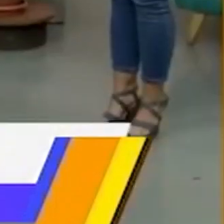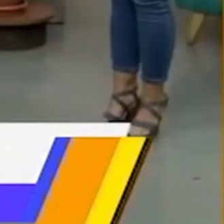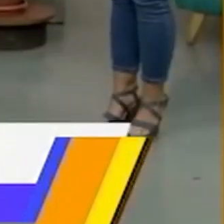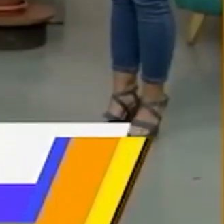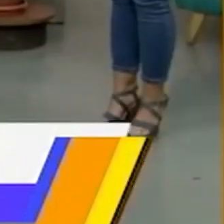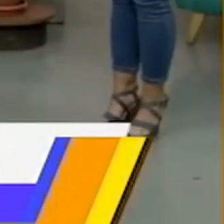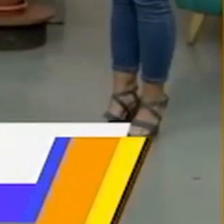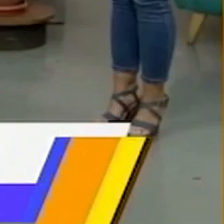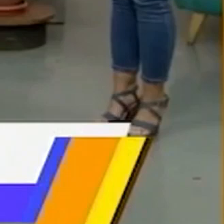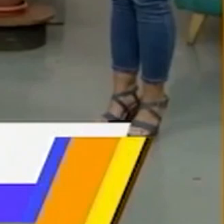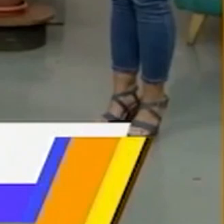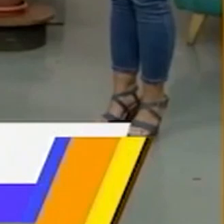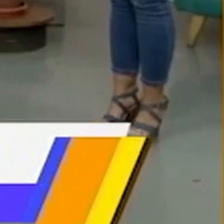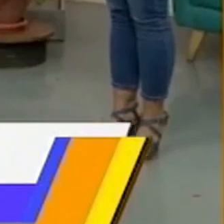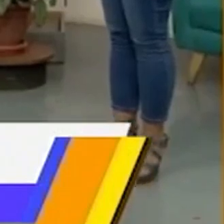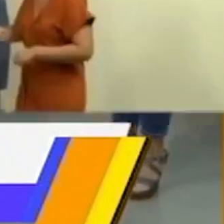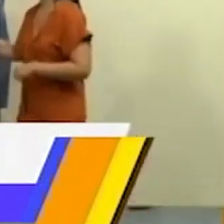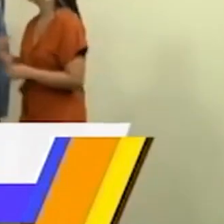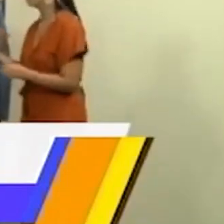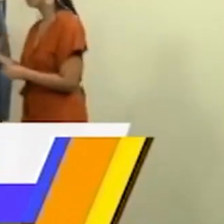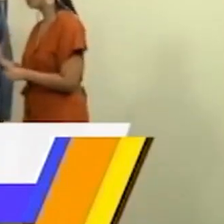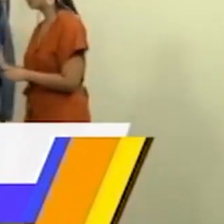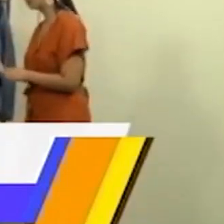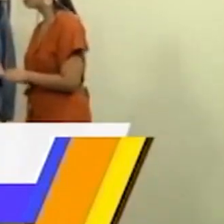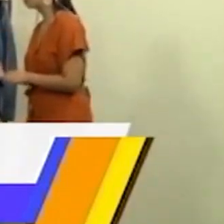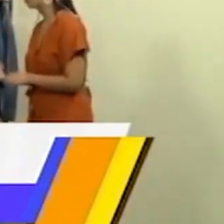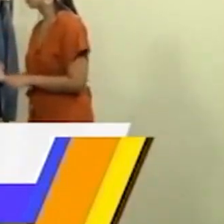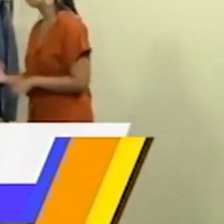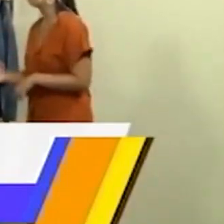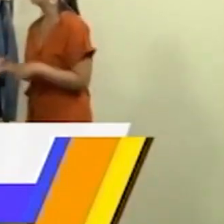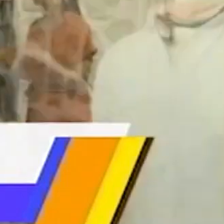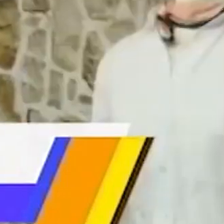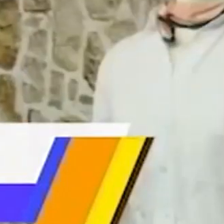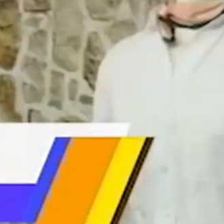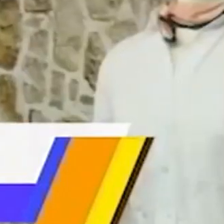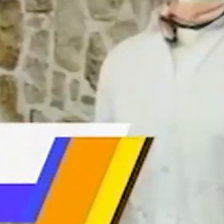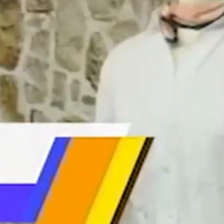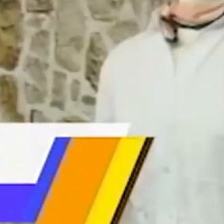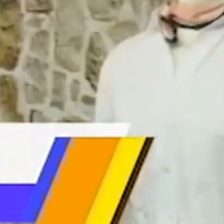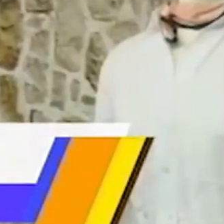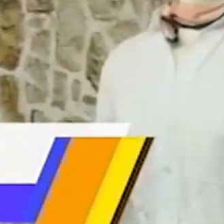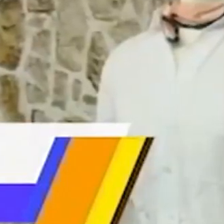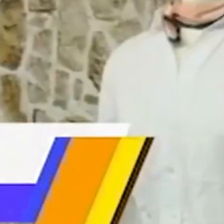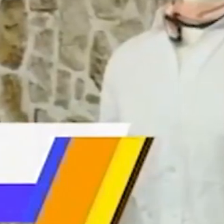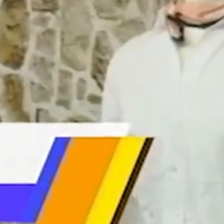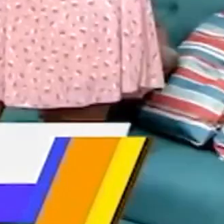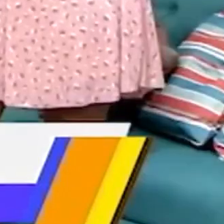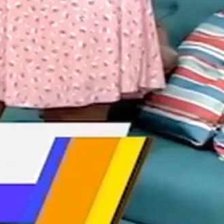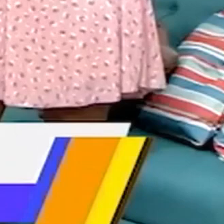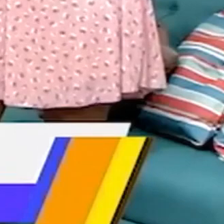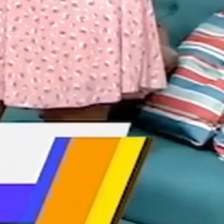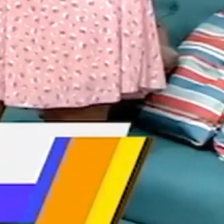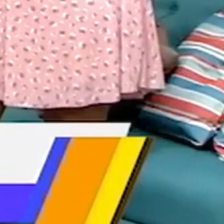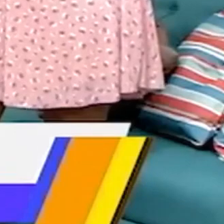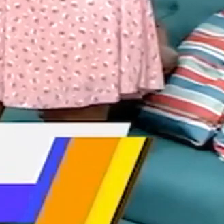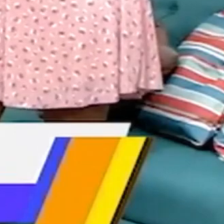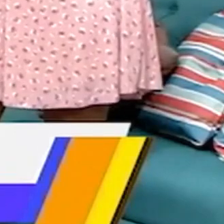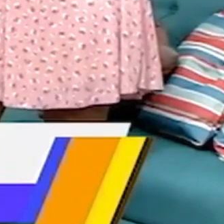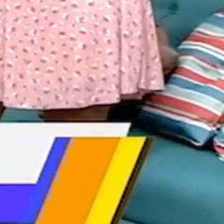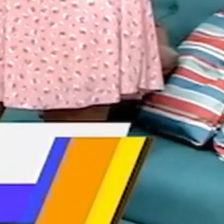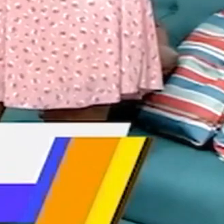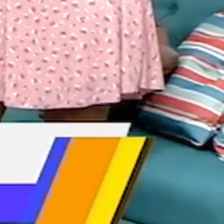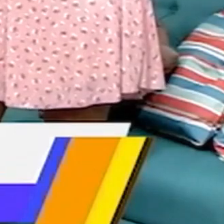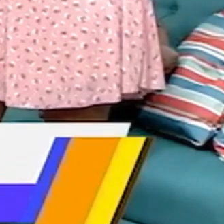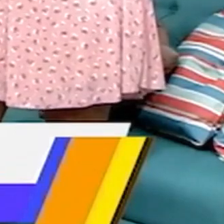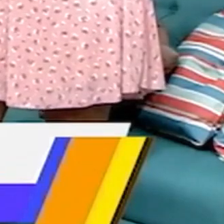De 10:30 de la mañana a 12:30, de lunes a viernes, los esperamos. Así es, diviértase, comparta y aprenda